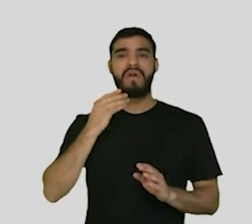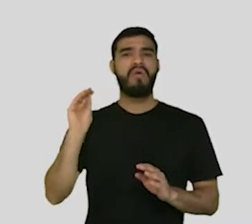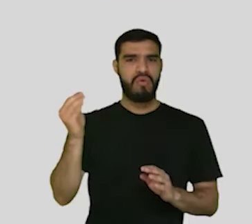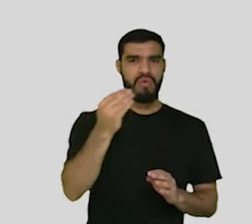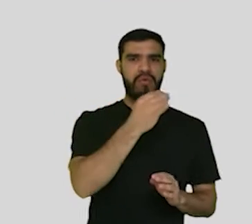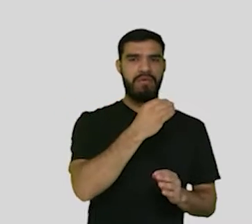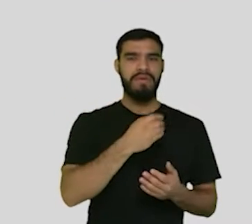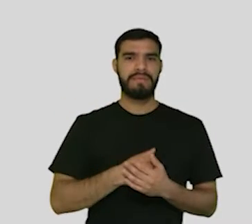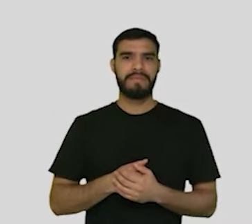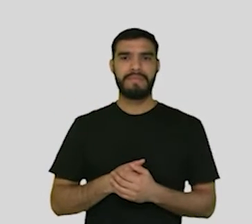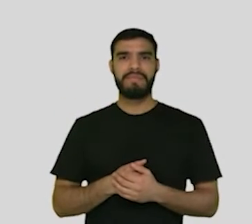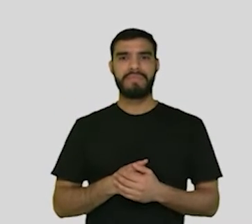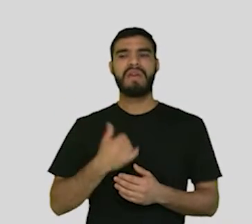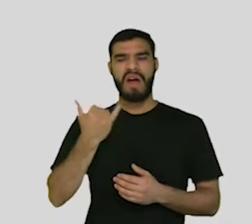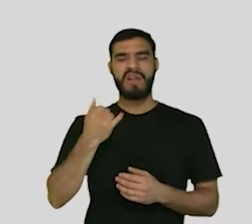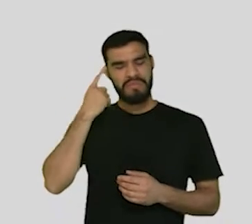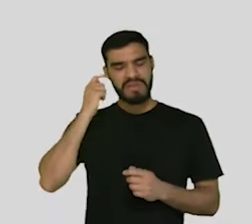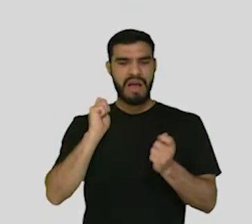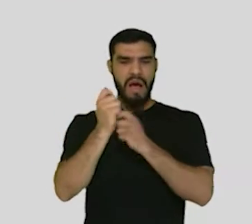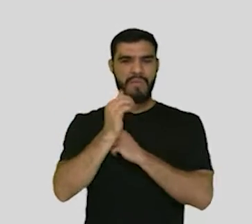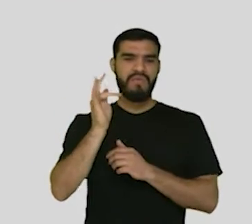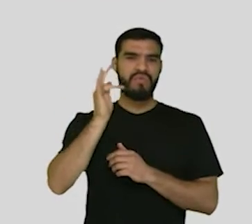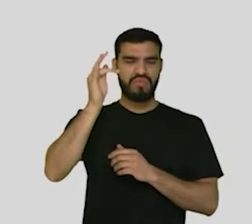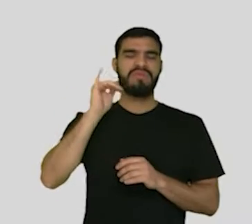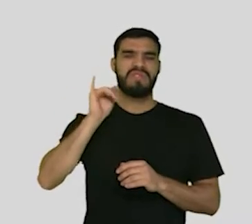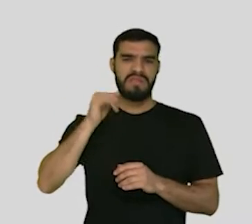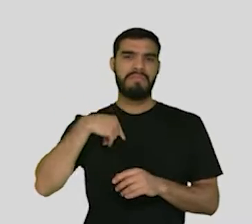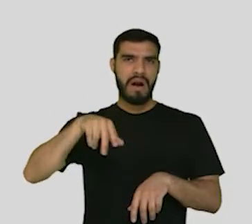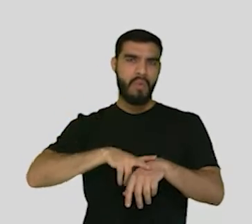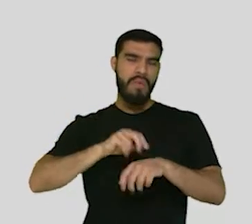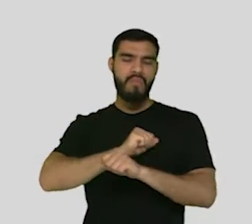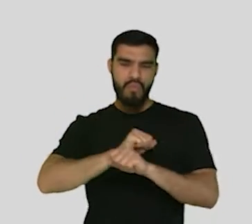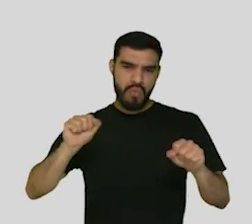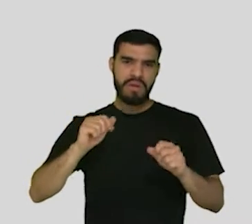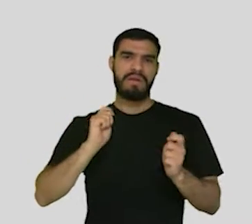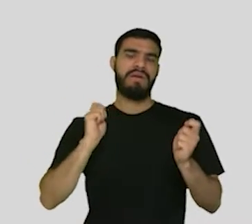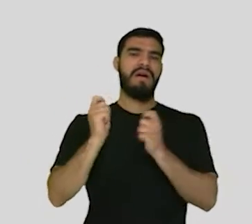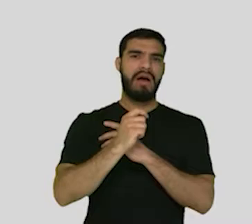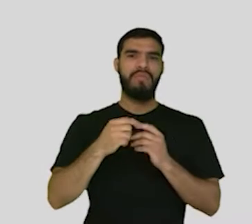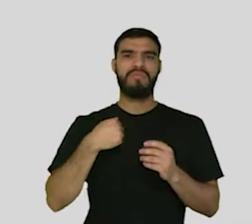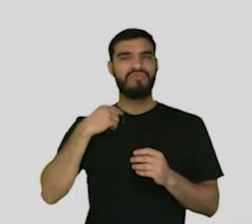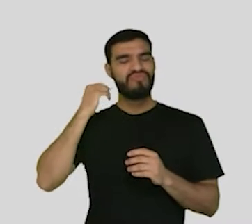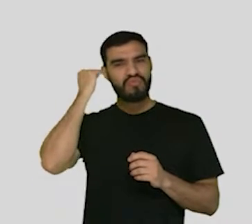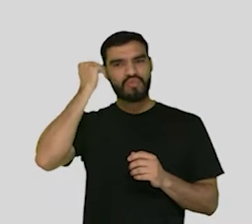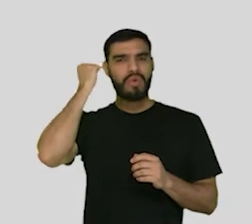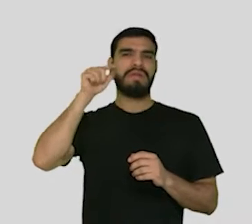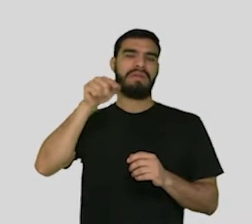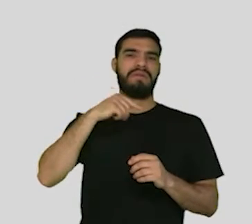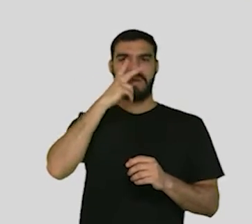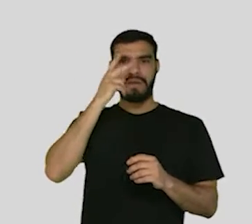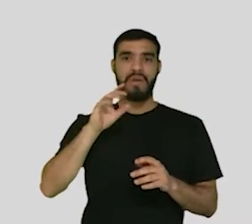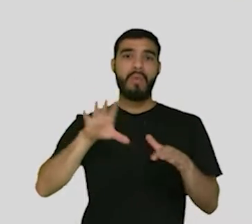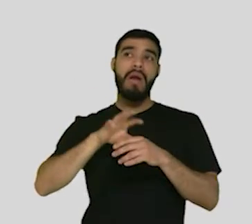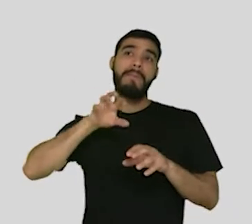Juventud hoy o. Orovia ambueva, o esa ambueva agenda, esa o cambiaba jobo. Ha arovia ve